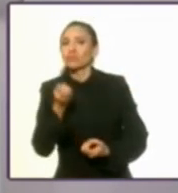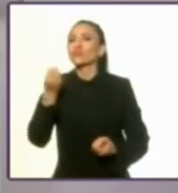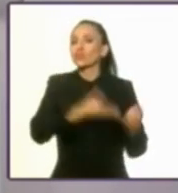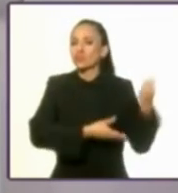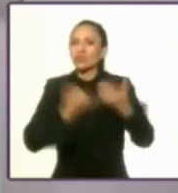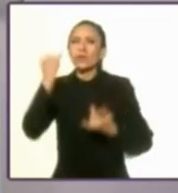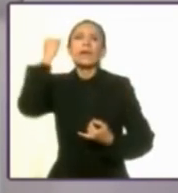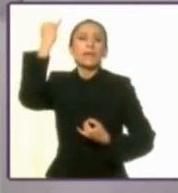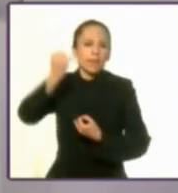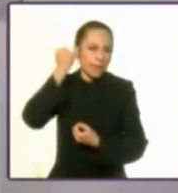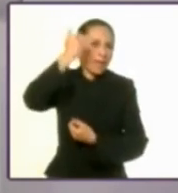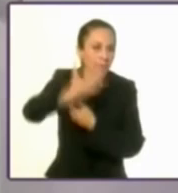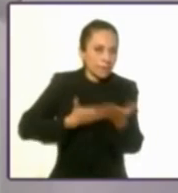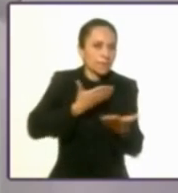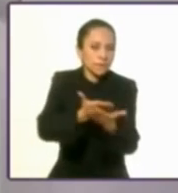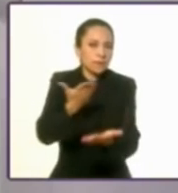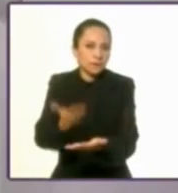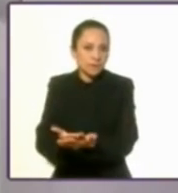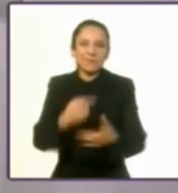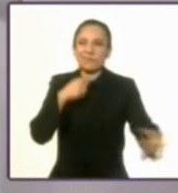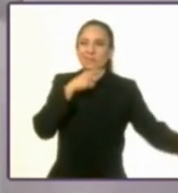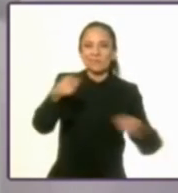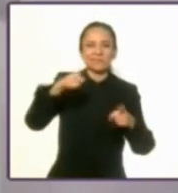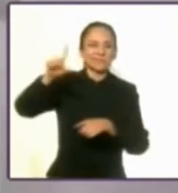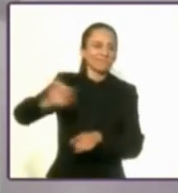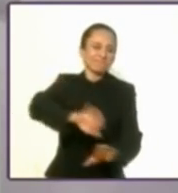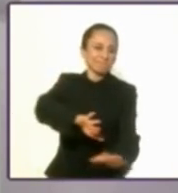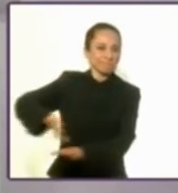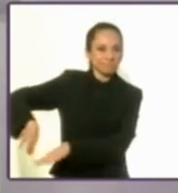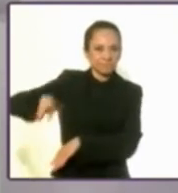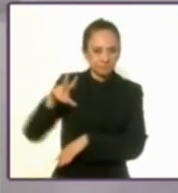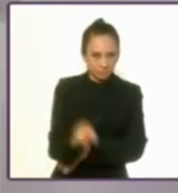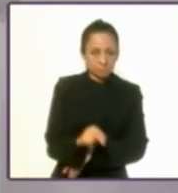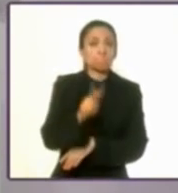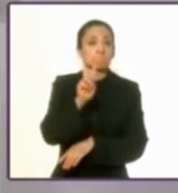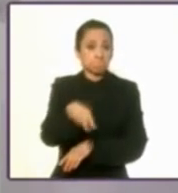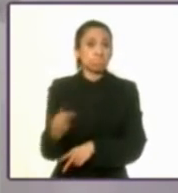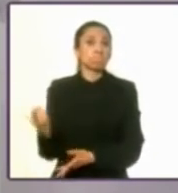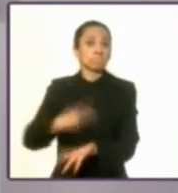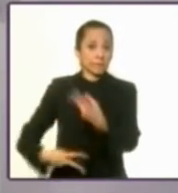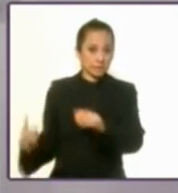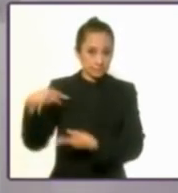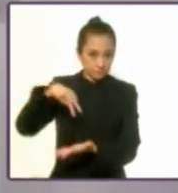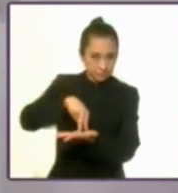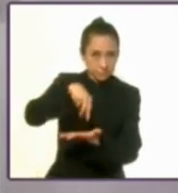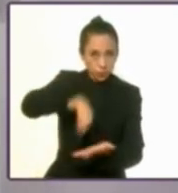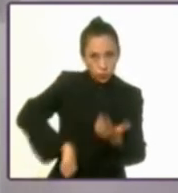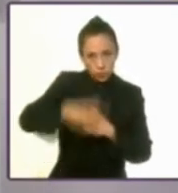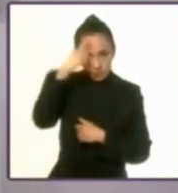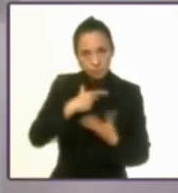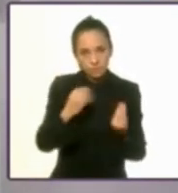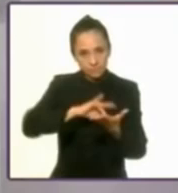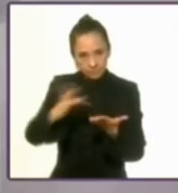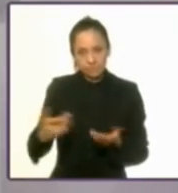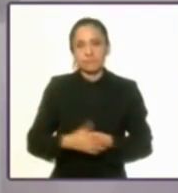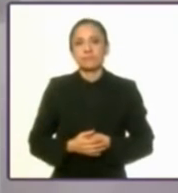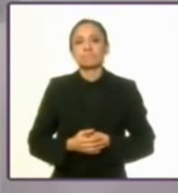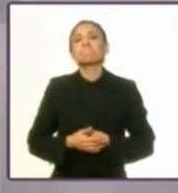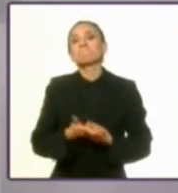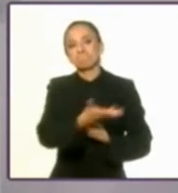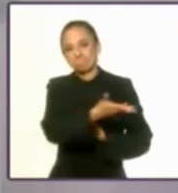descalificaciones mucho nos ha importado su presencia esta noche muchísimas gracias por acompañarnos